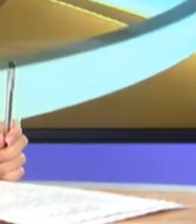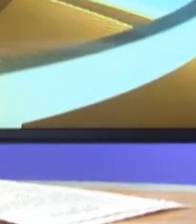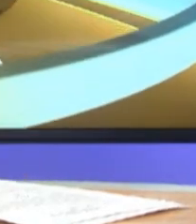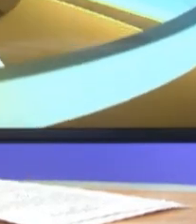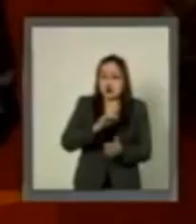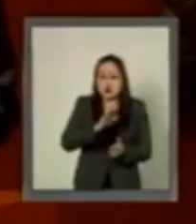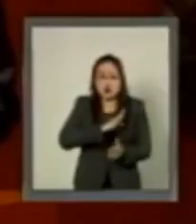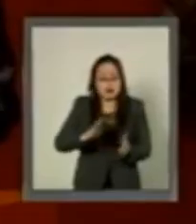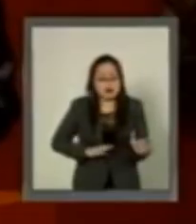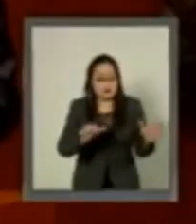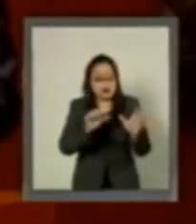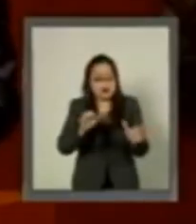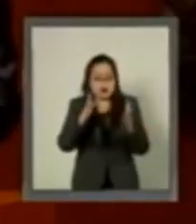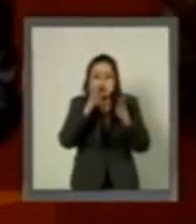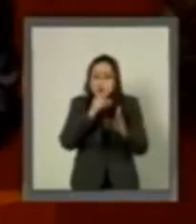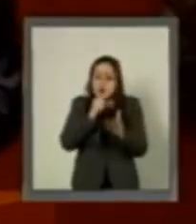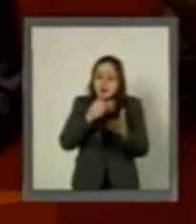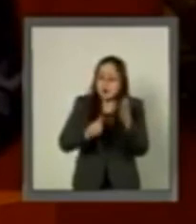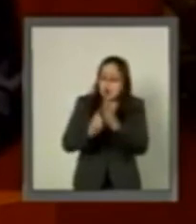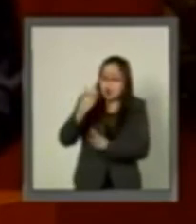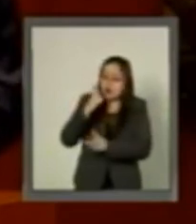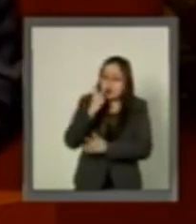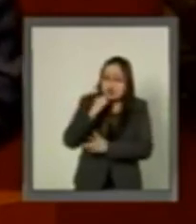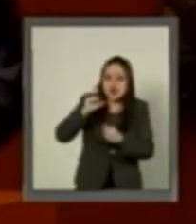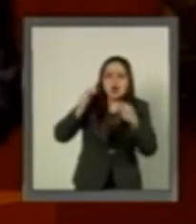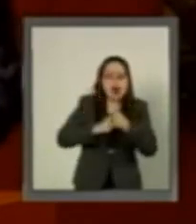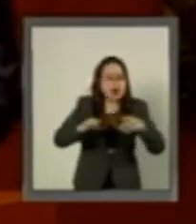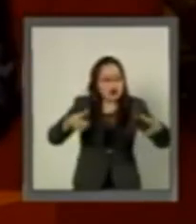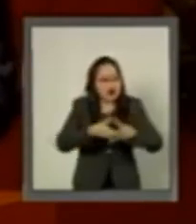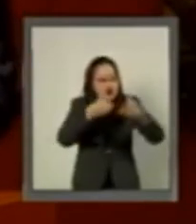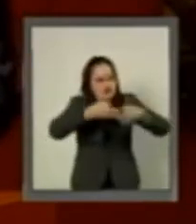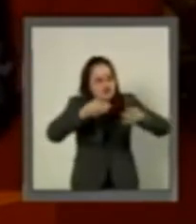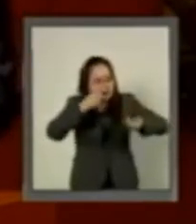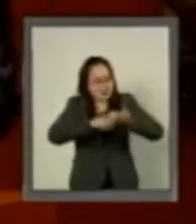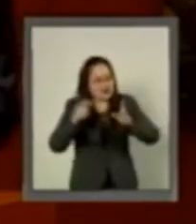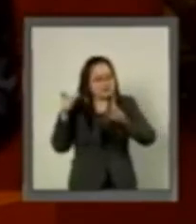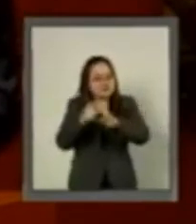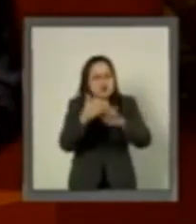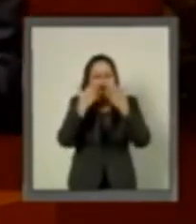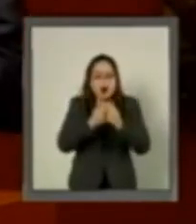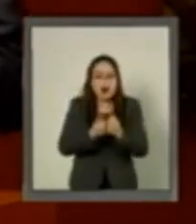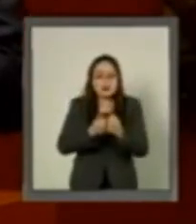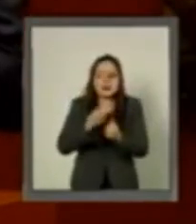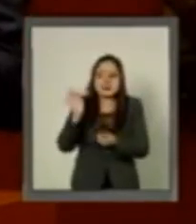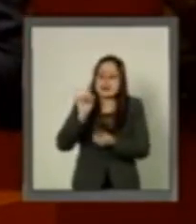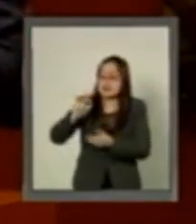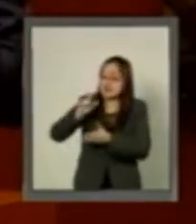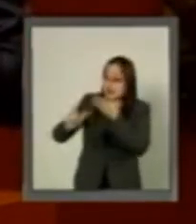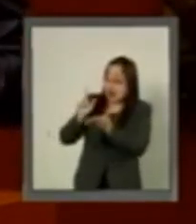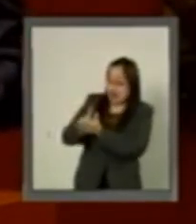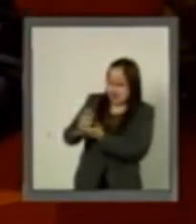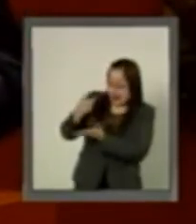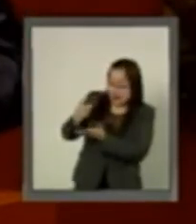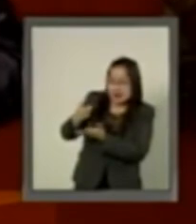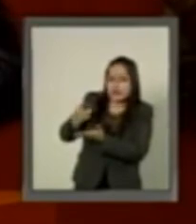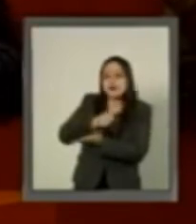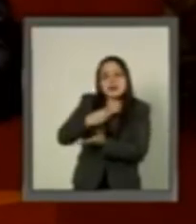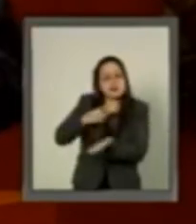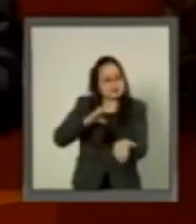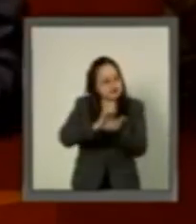civiles, concretamente la Asociación Civil del Señor de Rosa María Orozco, Rosa María de la Garza,